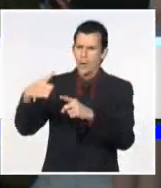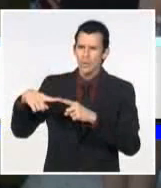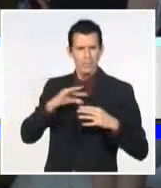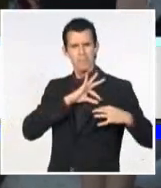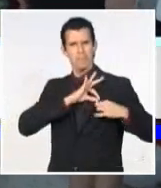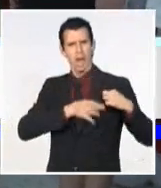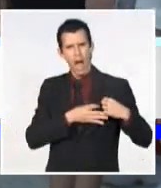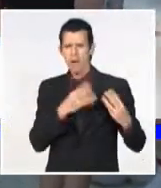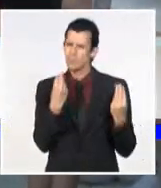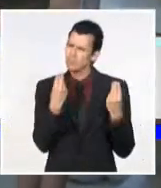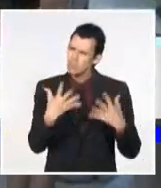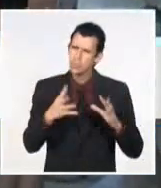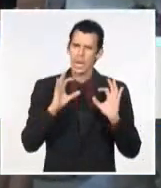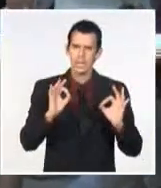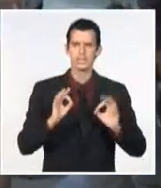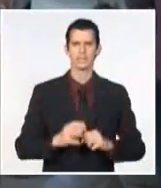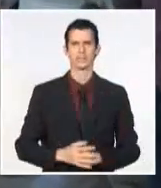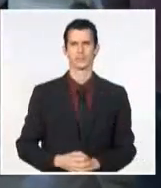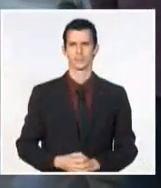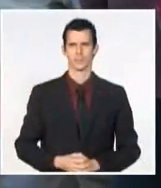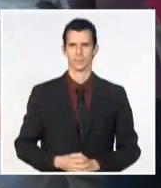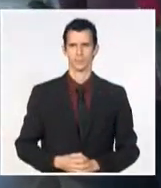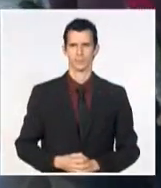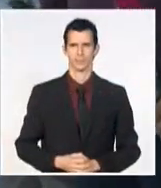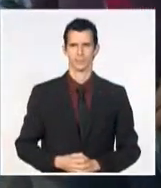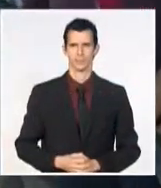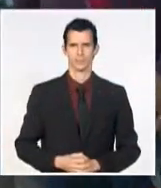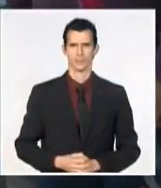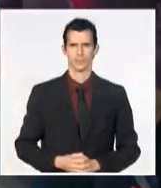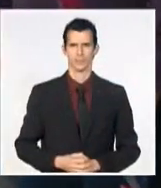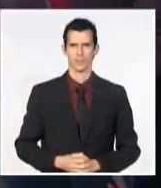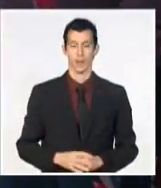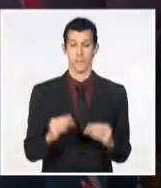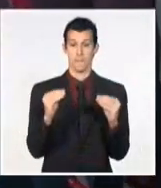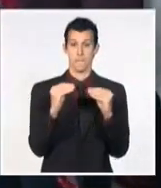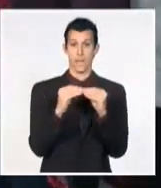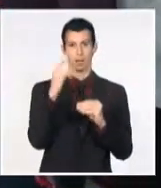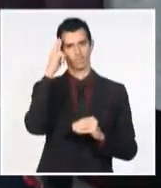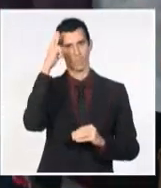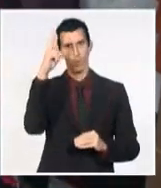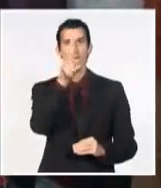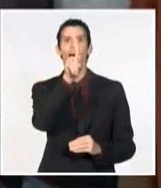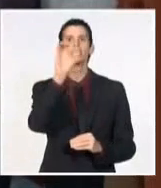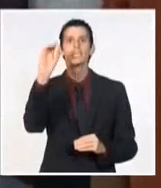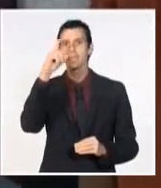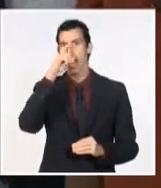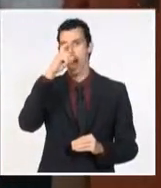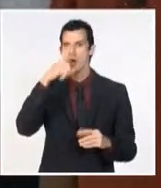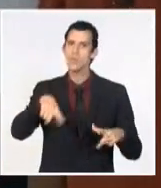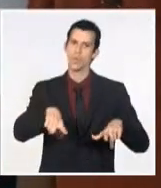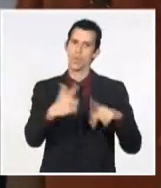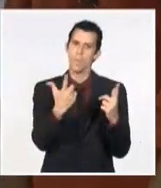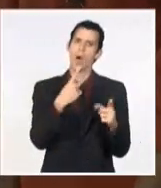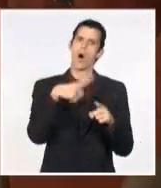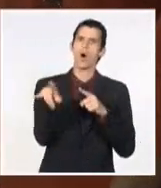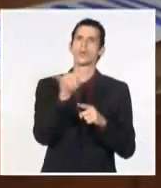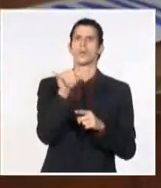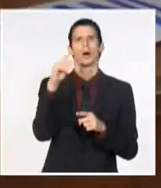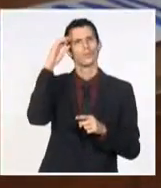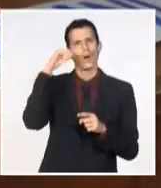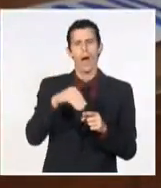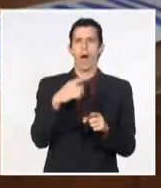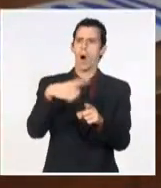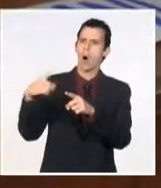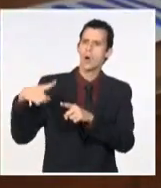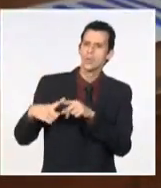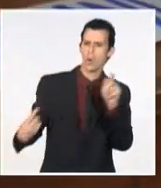en la red social. El centenario de José Ramón Fernández fue recordado también en el Panteón de los Veteranos de la Necrópolis